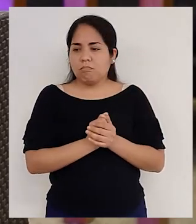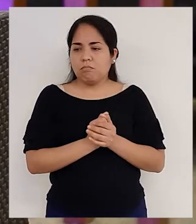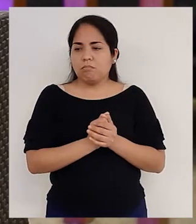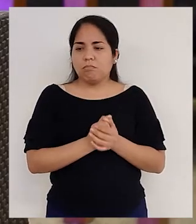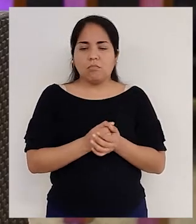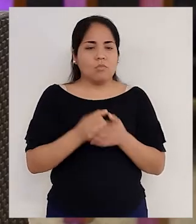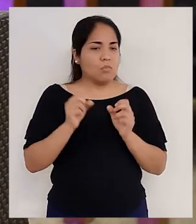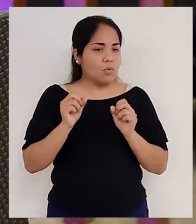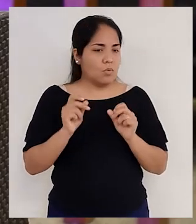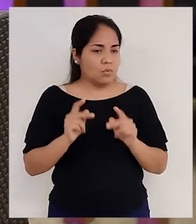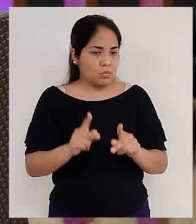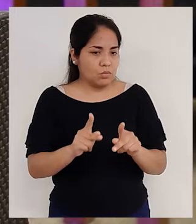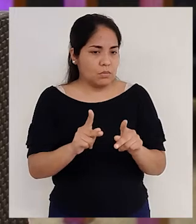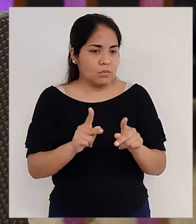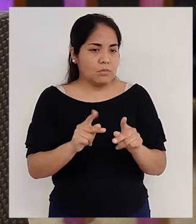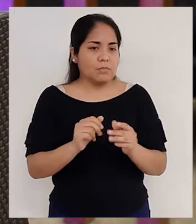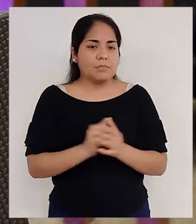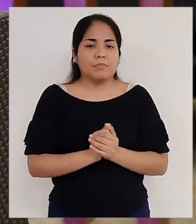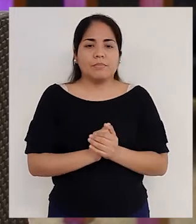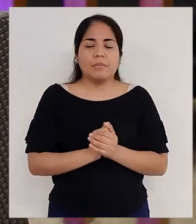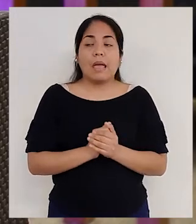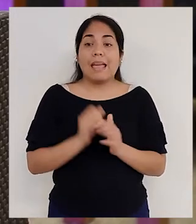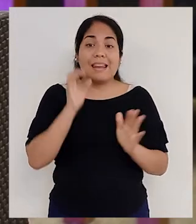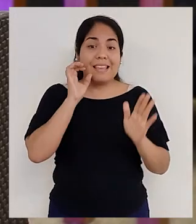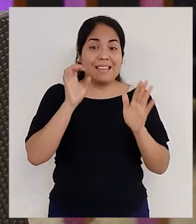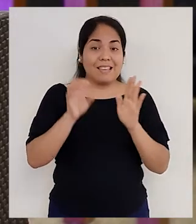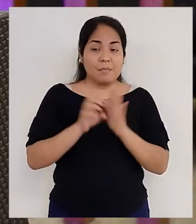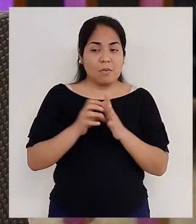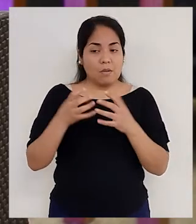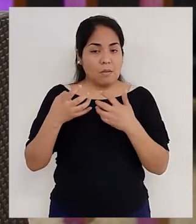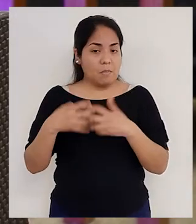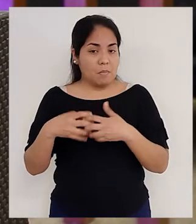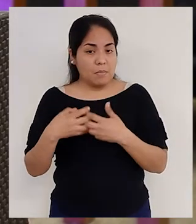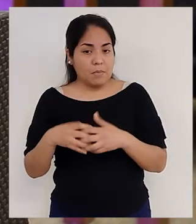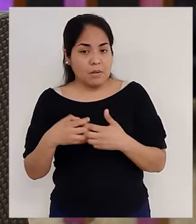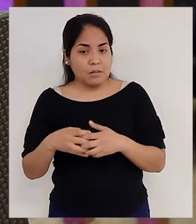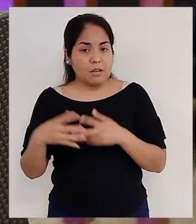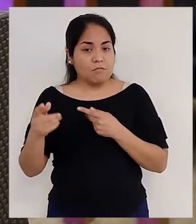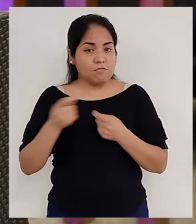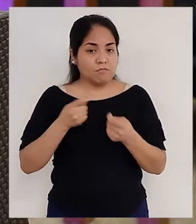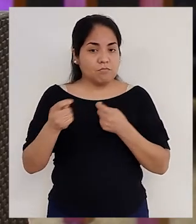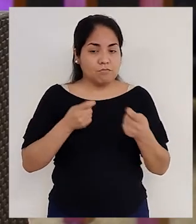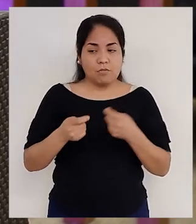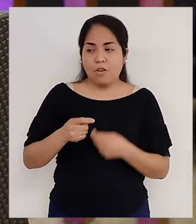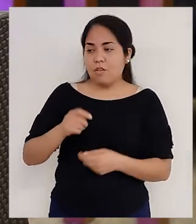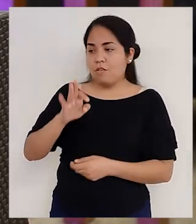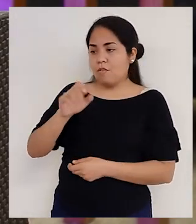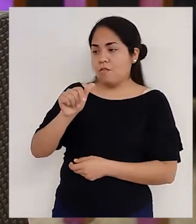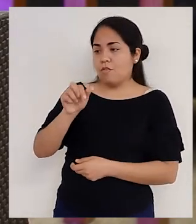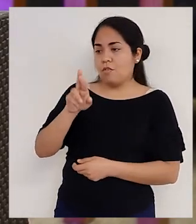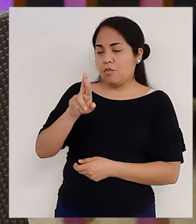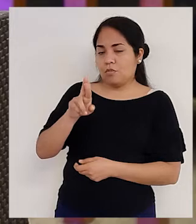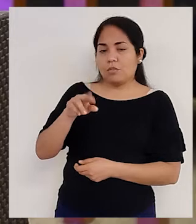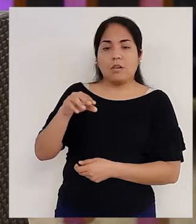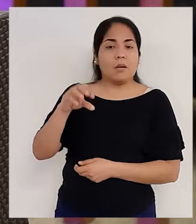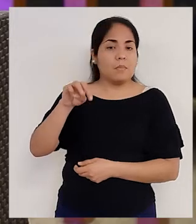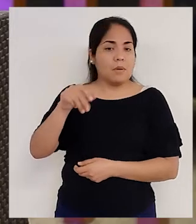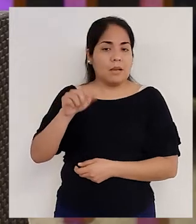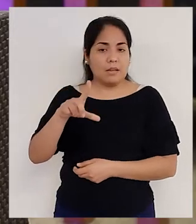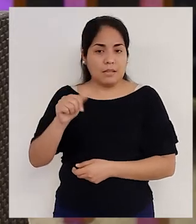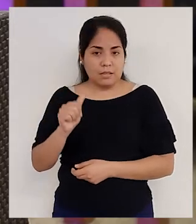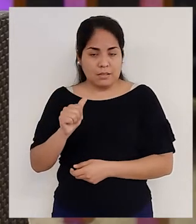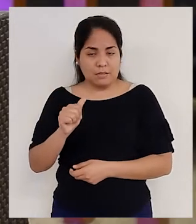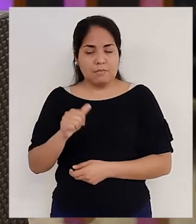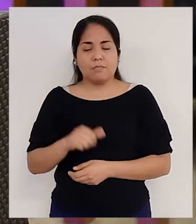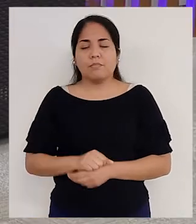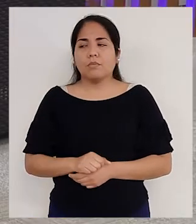oportunidad que también tenemos que darle al emprendurismo. Por ejemplo, Dulce Deleite es un emprendimiento realizado por Flor de María López y